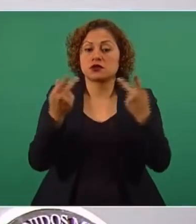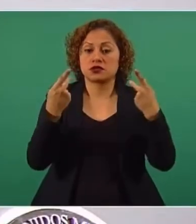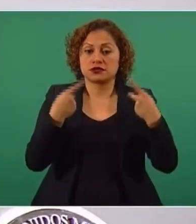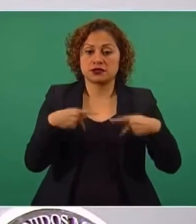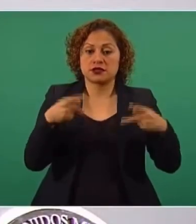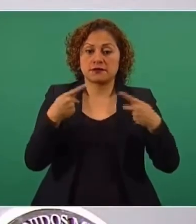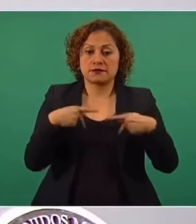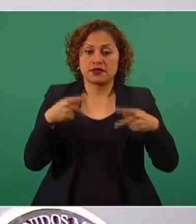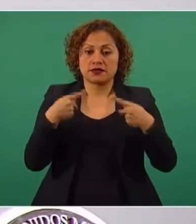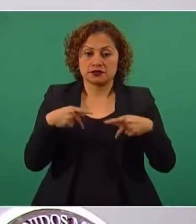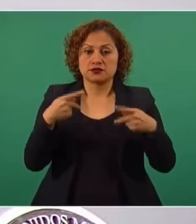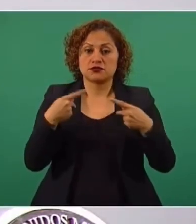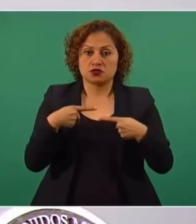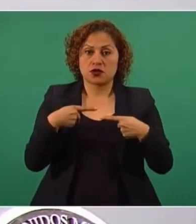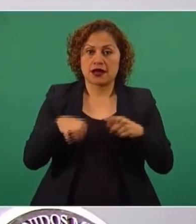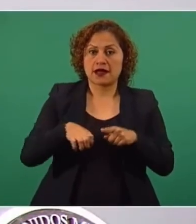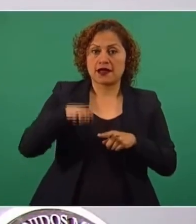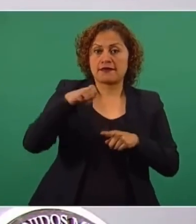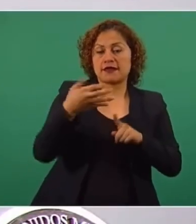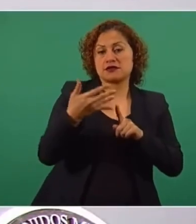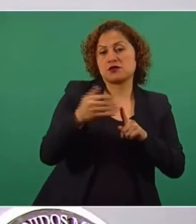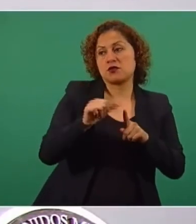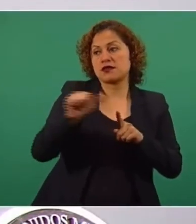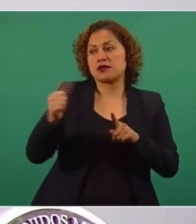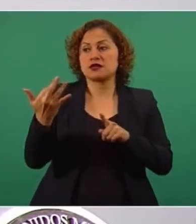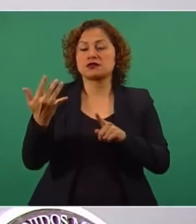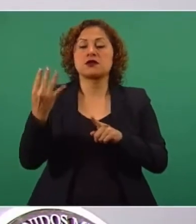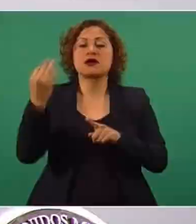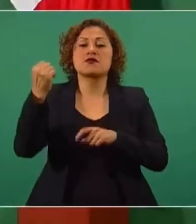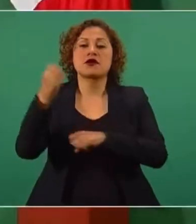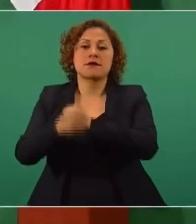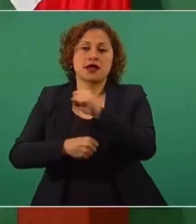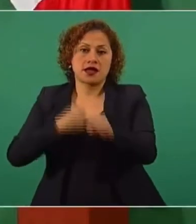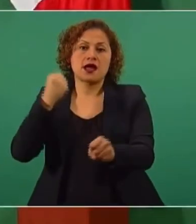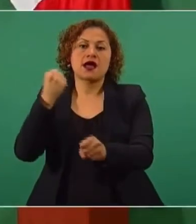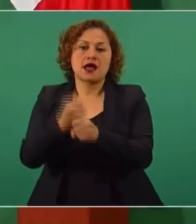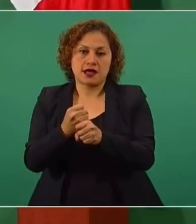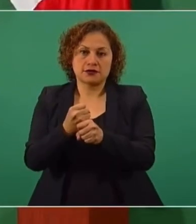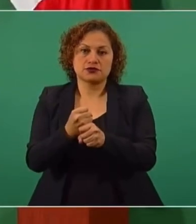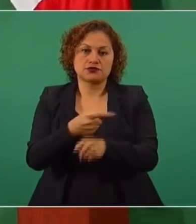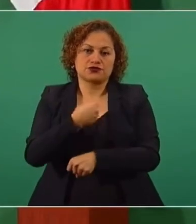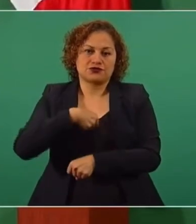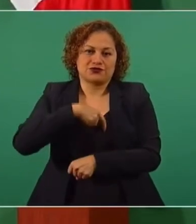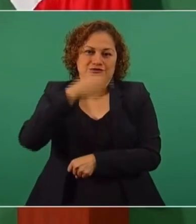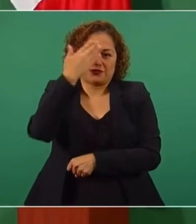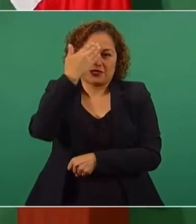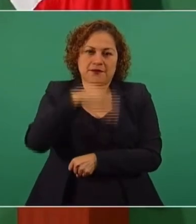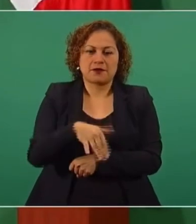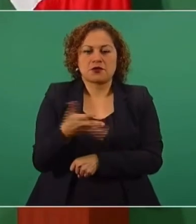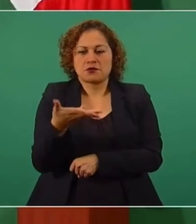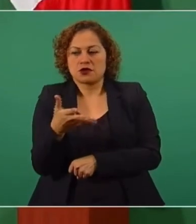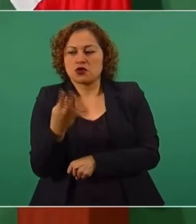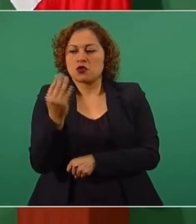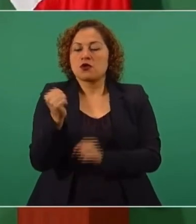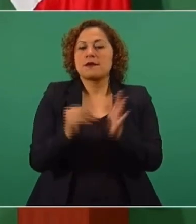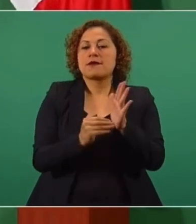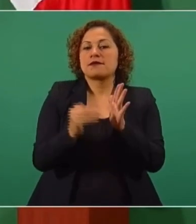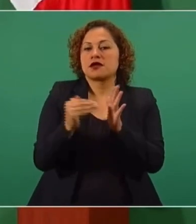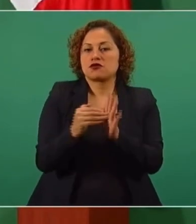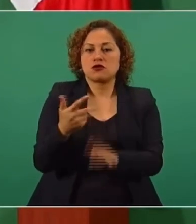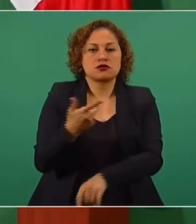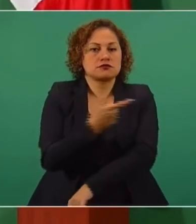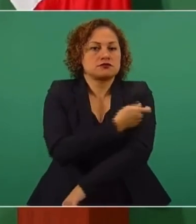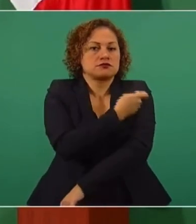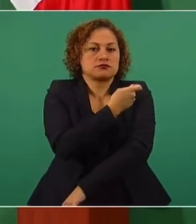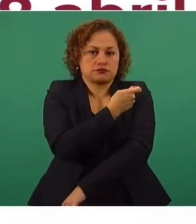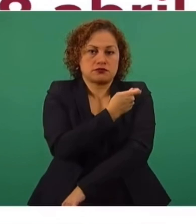tenemos 50 a 59 años de edad. Nosotros sabemos que al menos 9,5 millones serán vacunadas, pero si